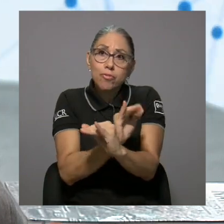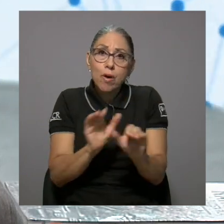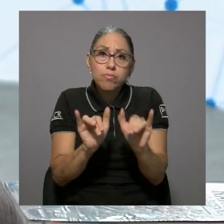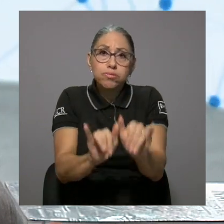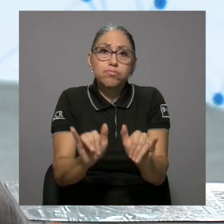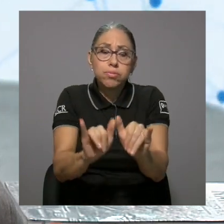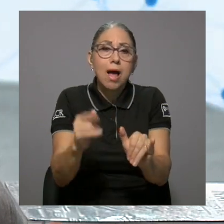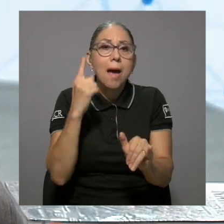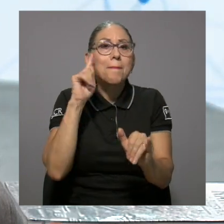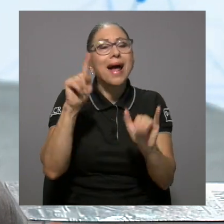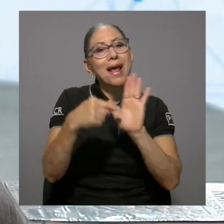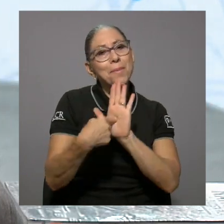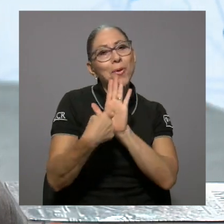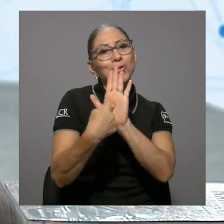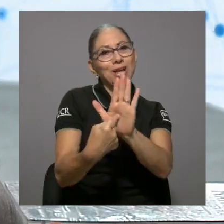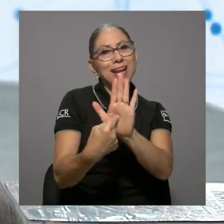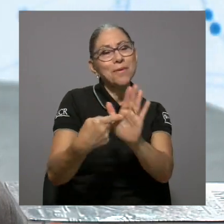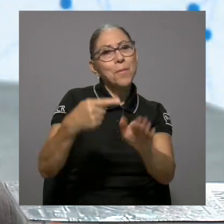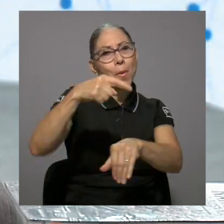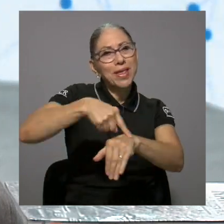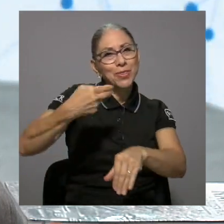ese momento histórico que tuvo